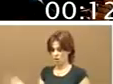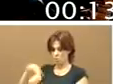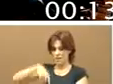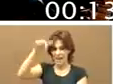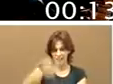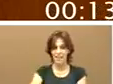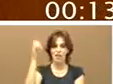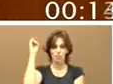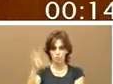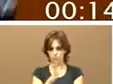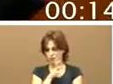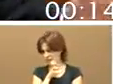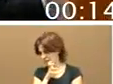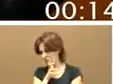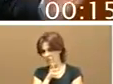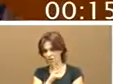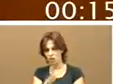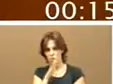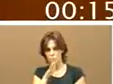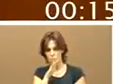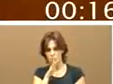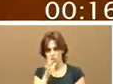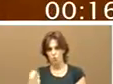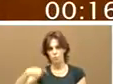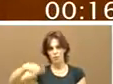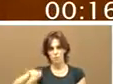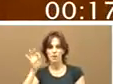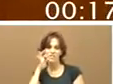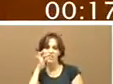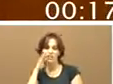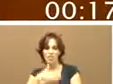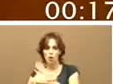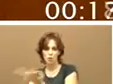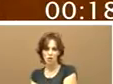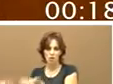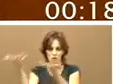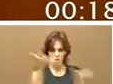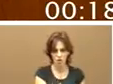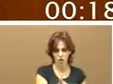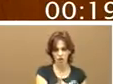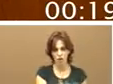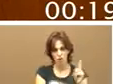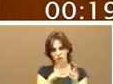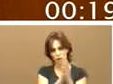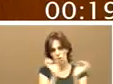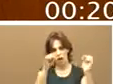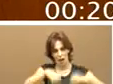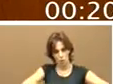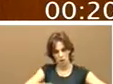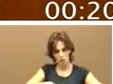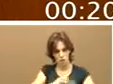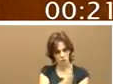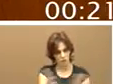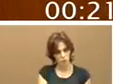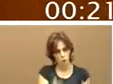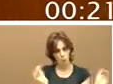discurso patético ante el ofrecimiento de la vicepresidenta del gobierno para consensuar el plan de estímulo al pequeño comercio